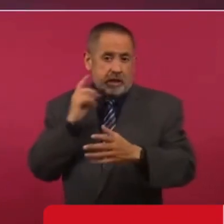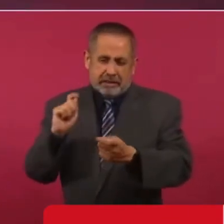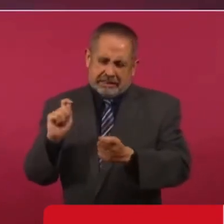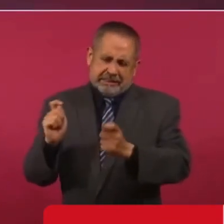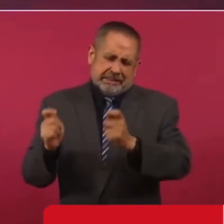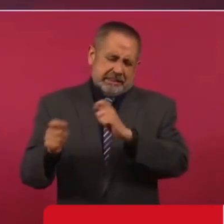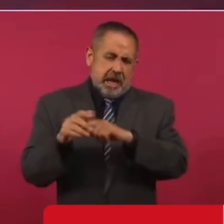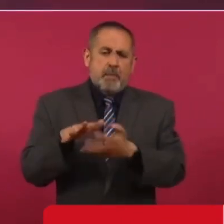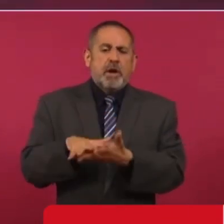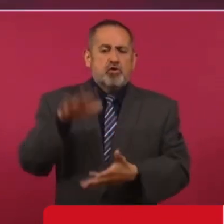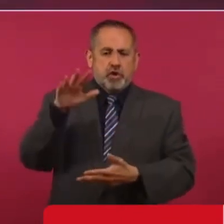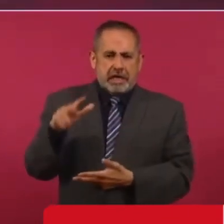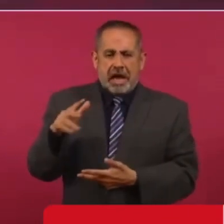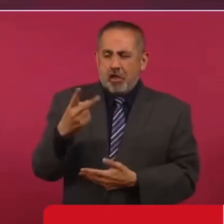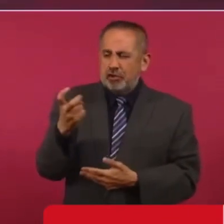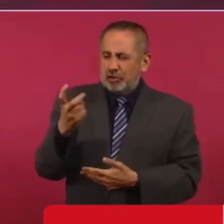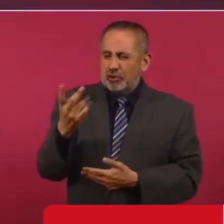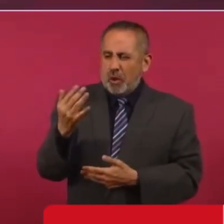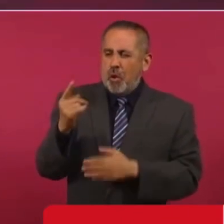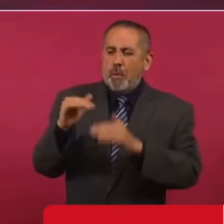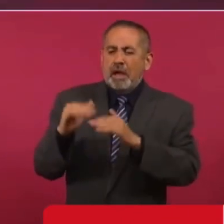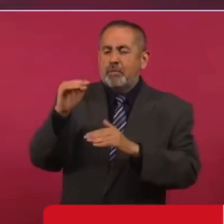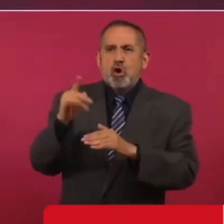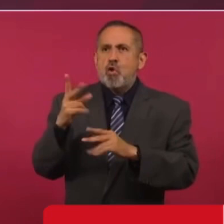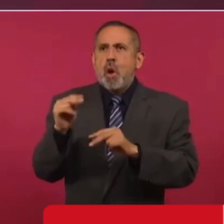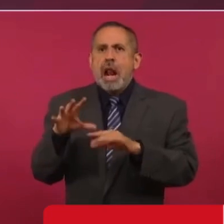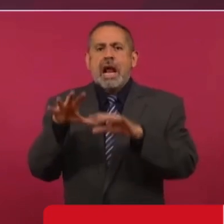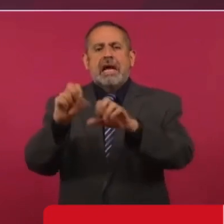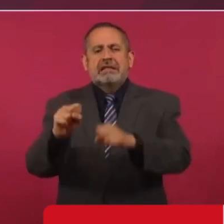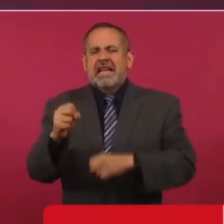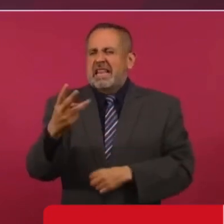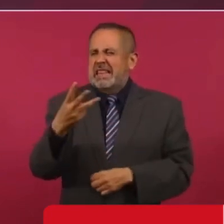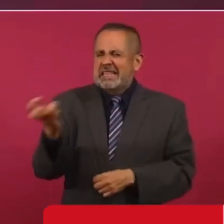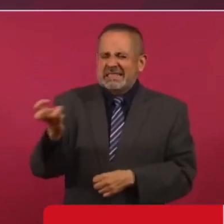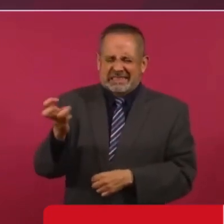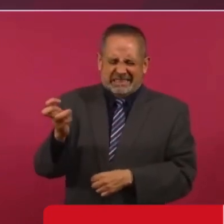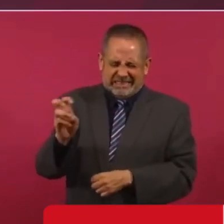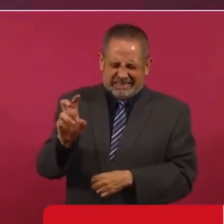mayoría, pero no llegan a